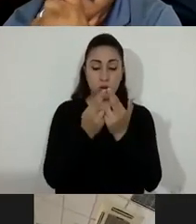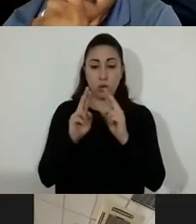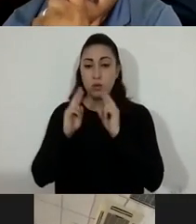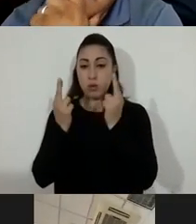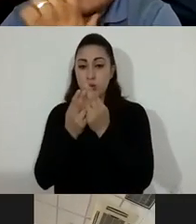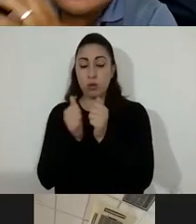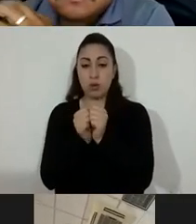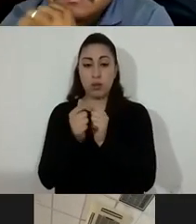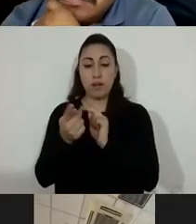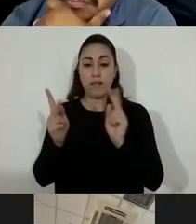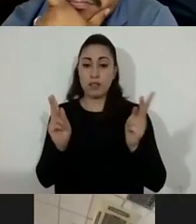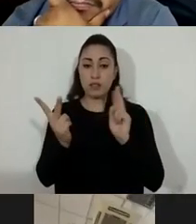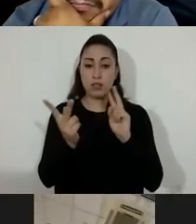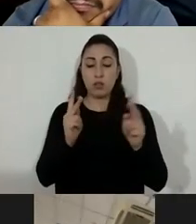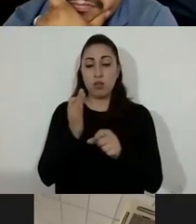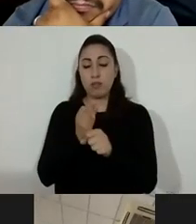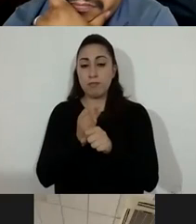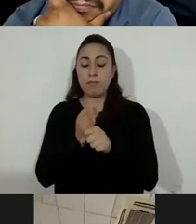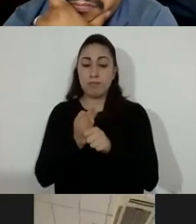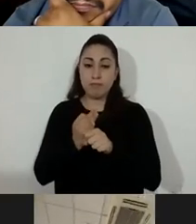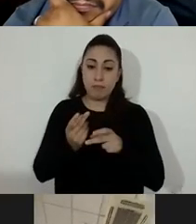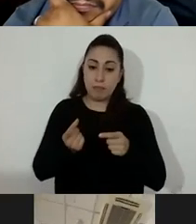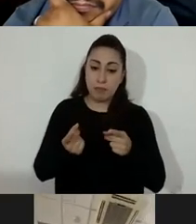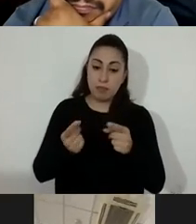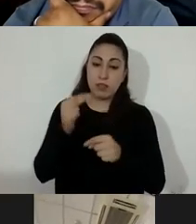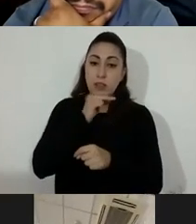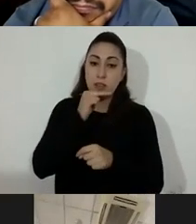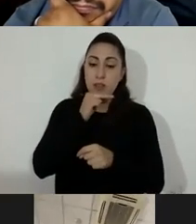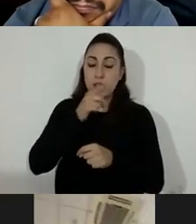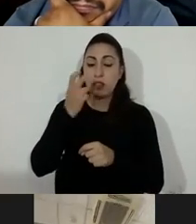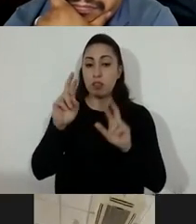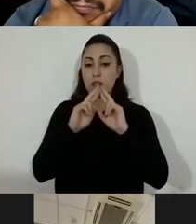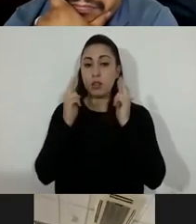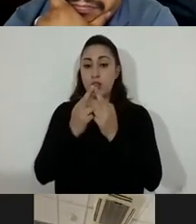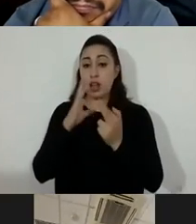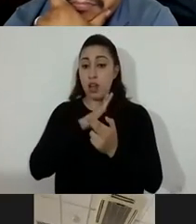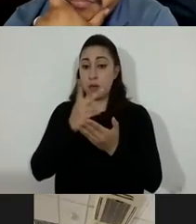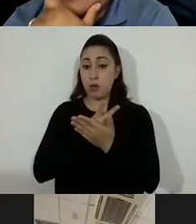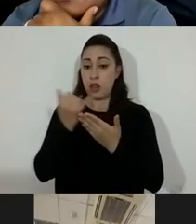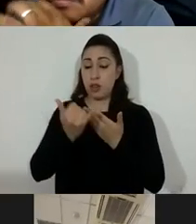está trabajando para poder realizar esas asambleas, que ya hay proyectos